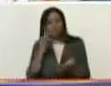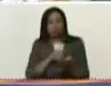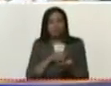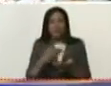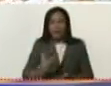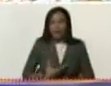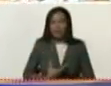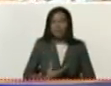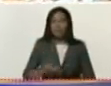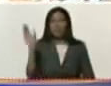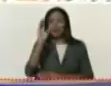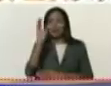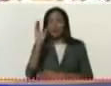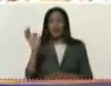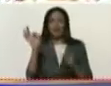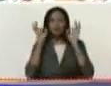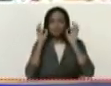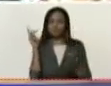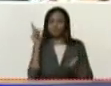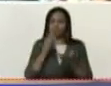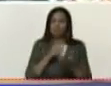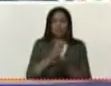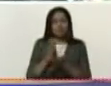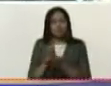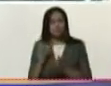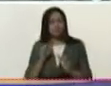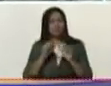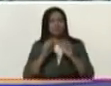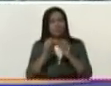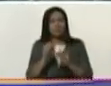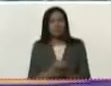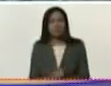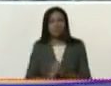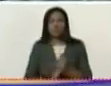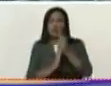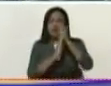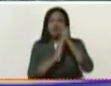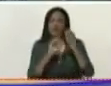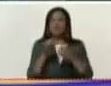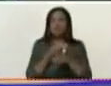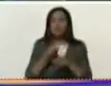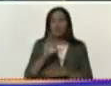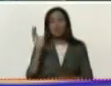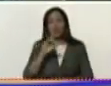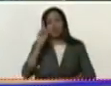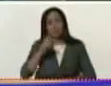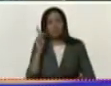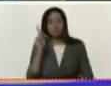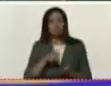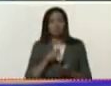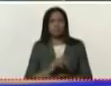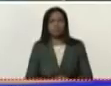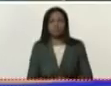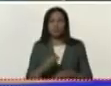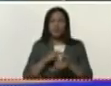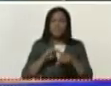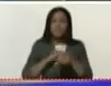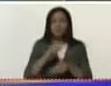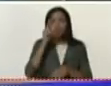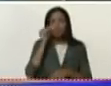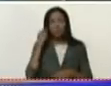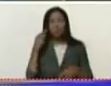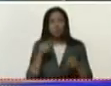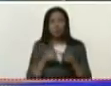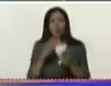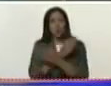alcaldesa de Caracas, invitada permanente al Consejo de Gobierno, a la jefa de gobierno de Caracas, a los ministros también, me